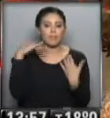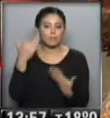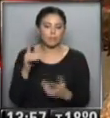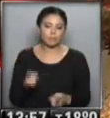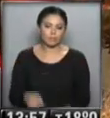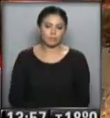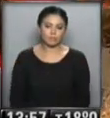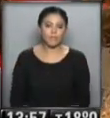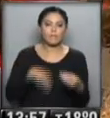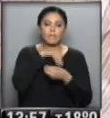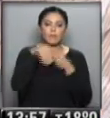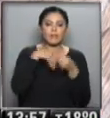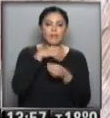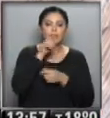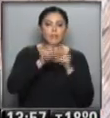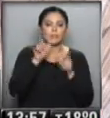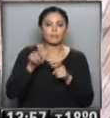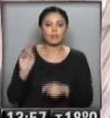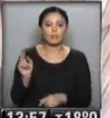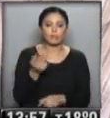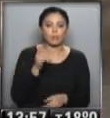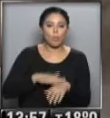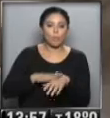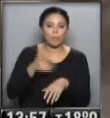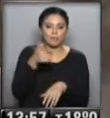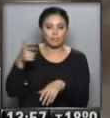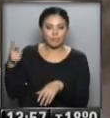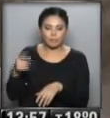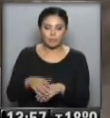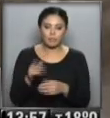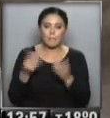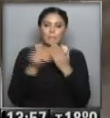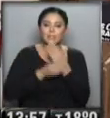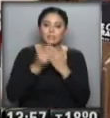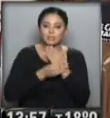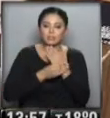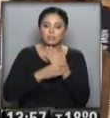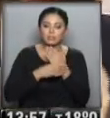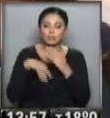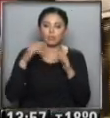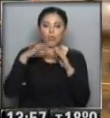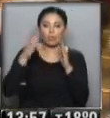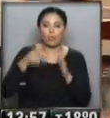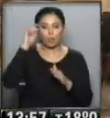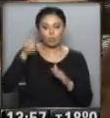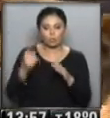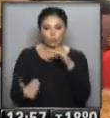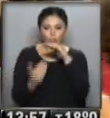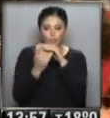Participaron familiares de víctimas de gatillo fácil de la policía y el ministro de la Corte Suprema, Eugenio Zaffaroni.